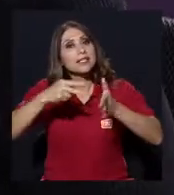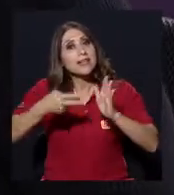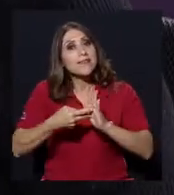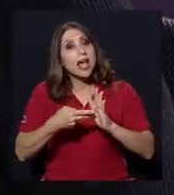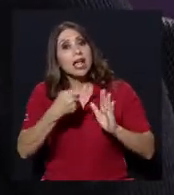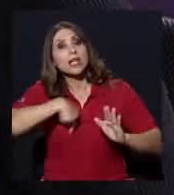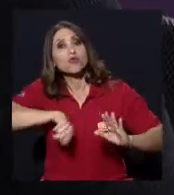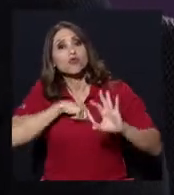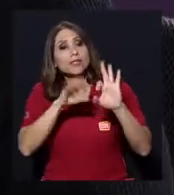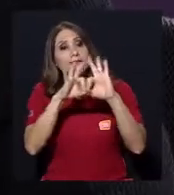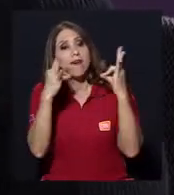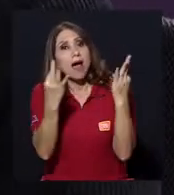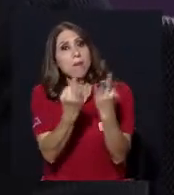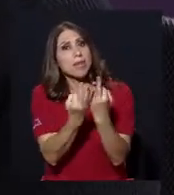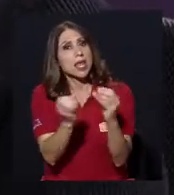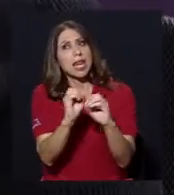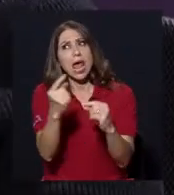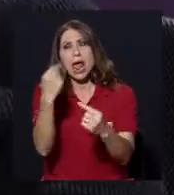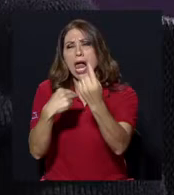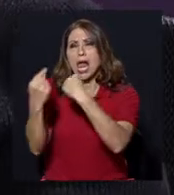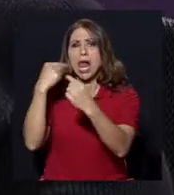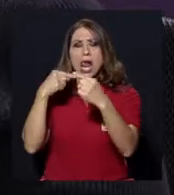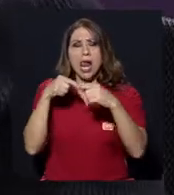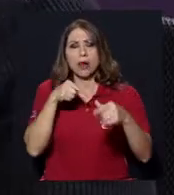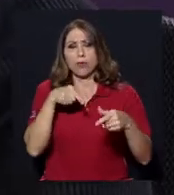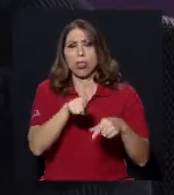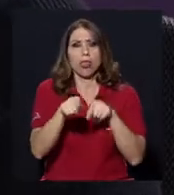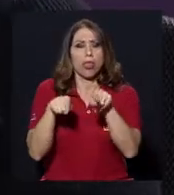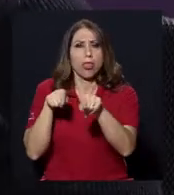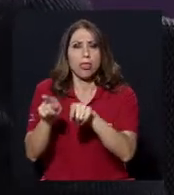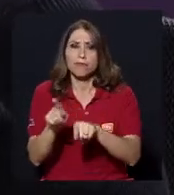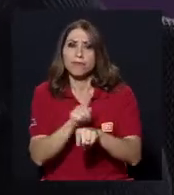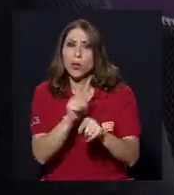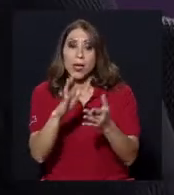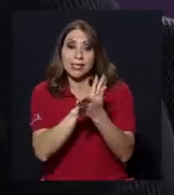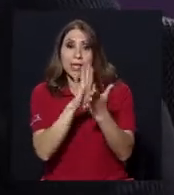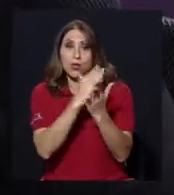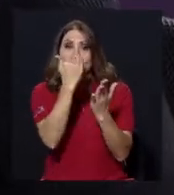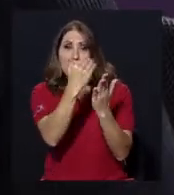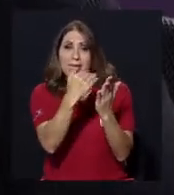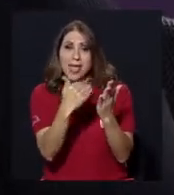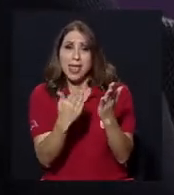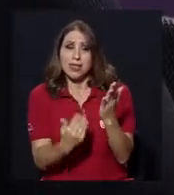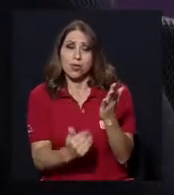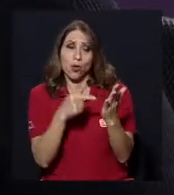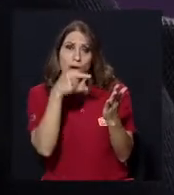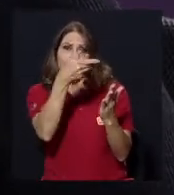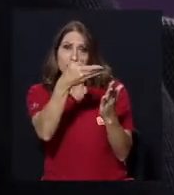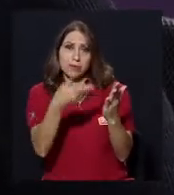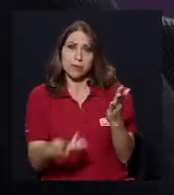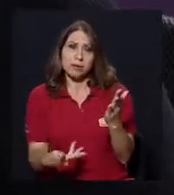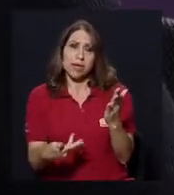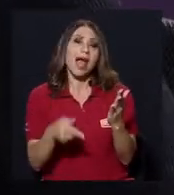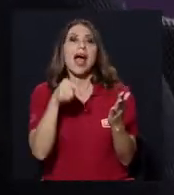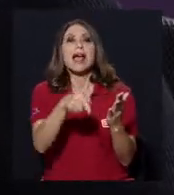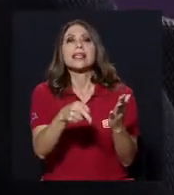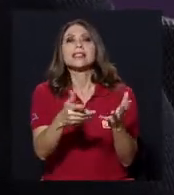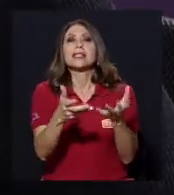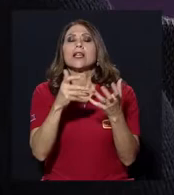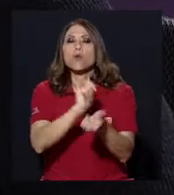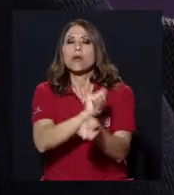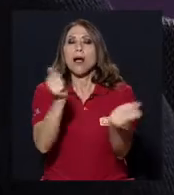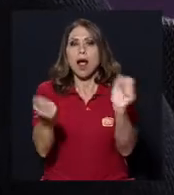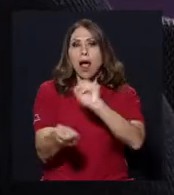decir, el cambio del que se habló en este documento y los planteamientos que se hicieron iban mucho más allá de quién iba a